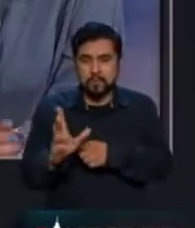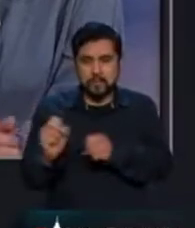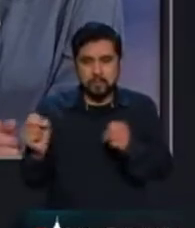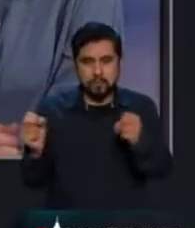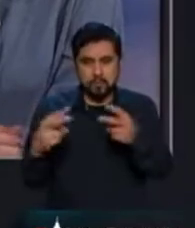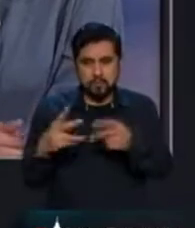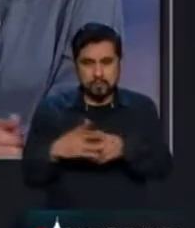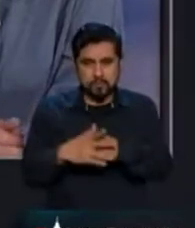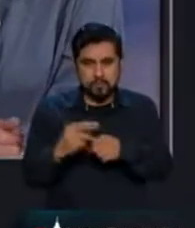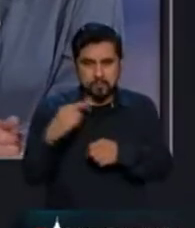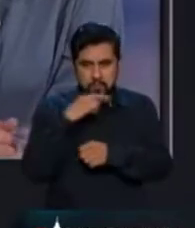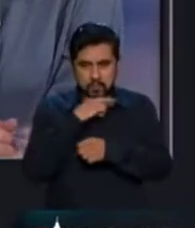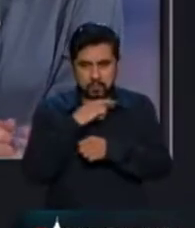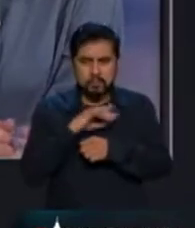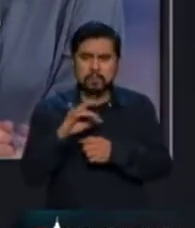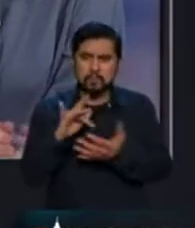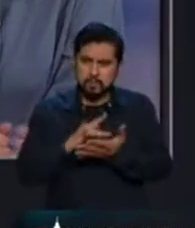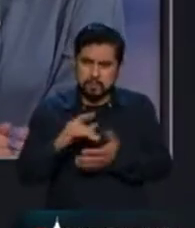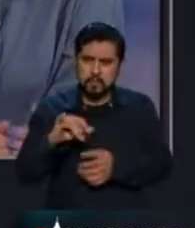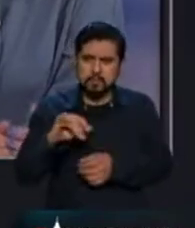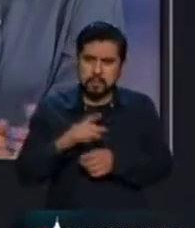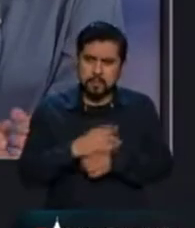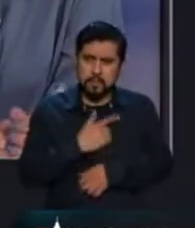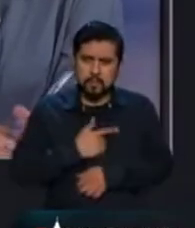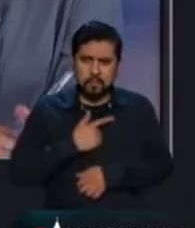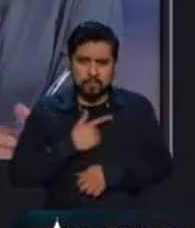Cuando ustedes digan, estoy a la orden, con mucho gusto. Gracias. Muchas gracias, Francisco Abu.